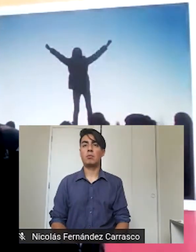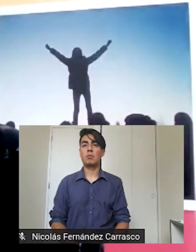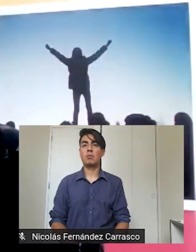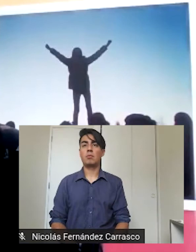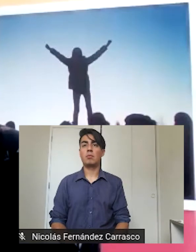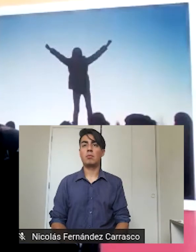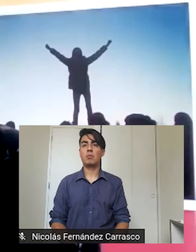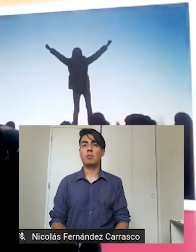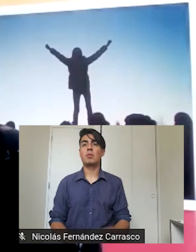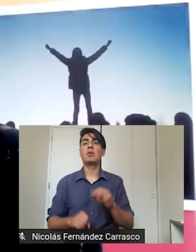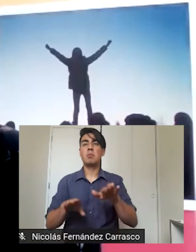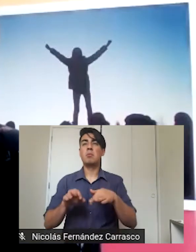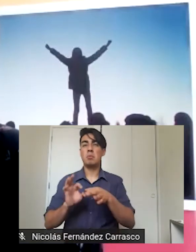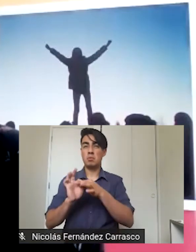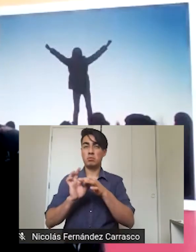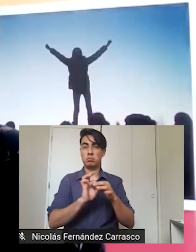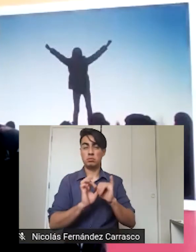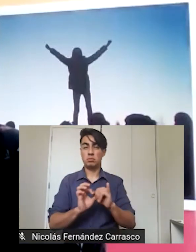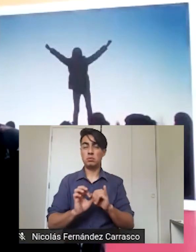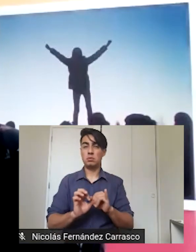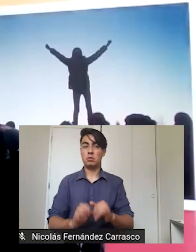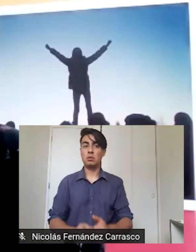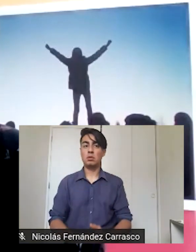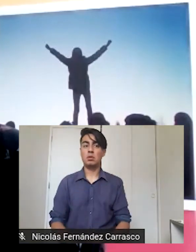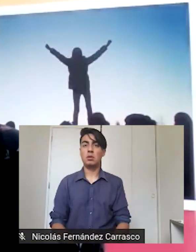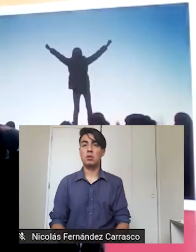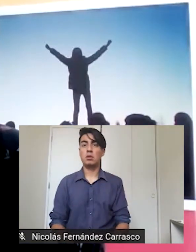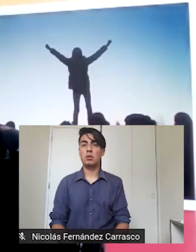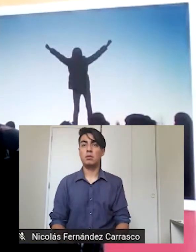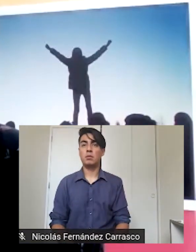y los grupos de profesores,